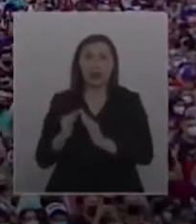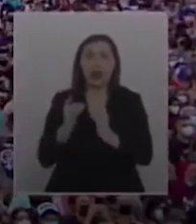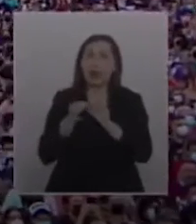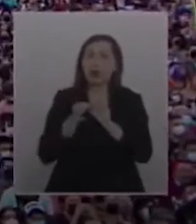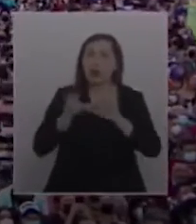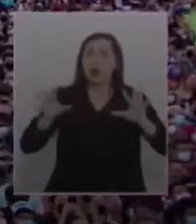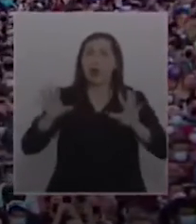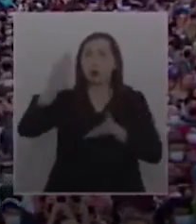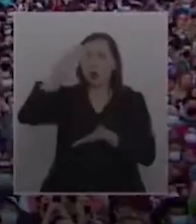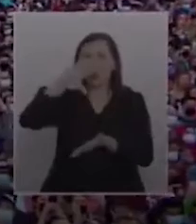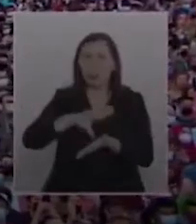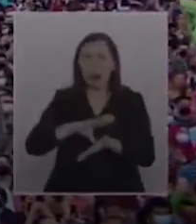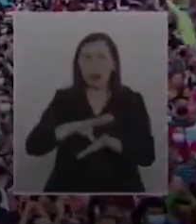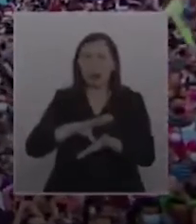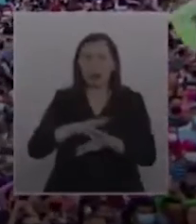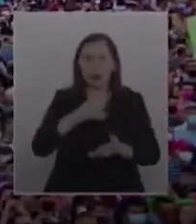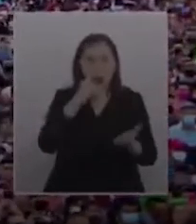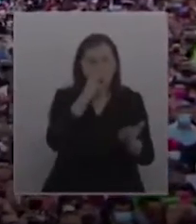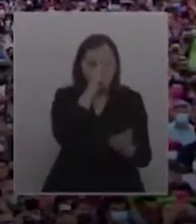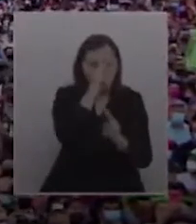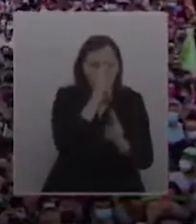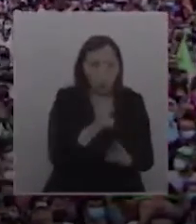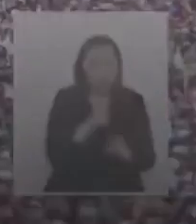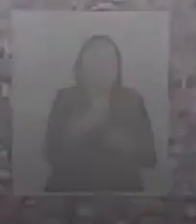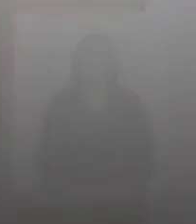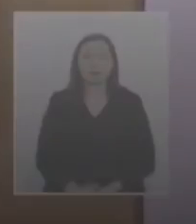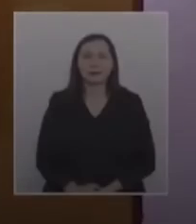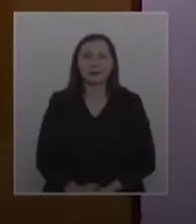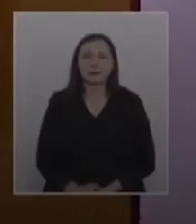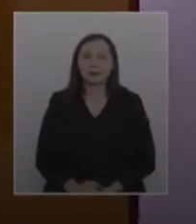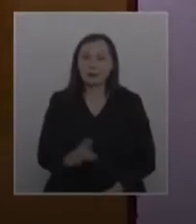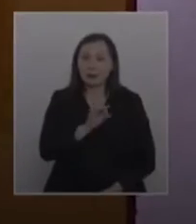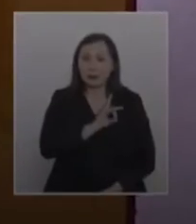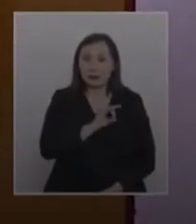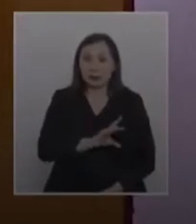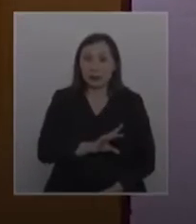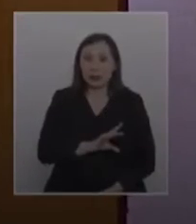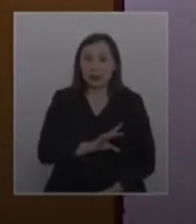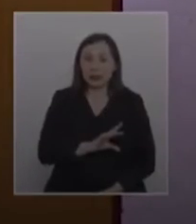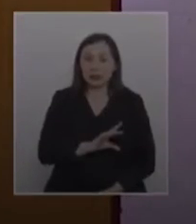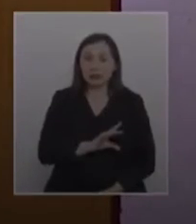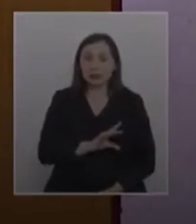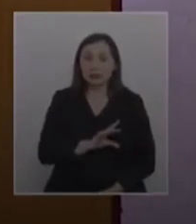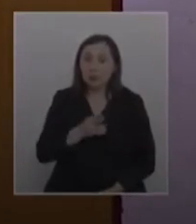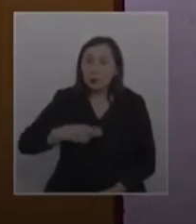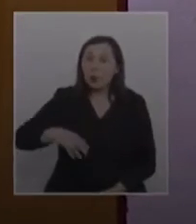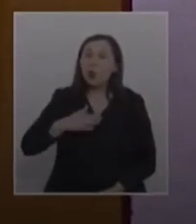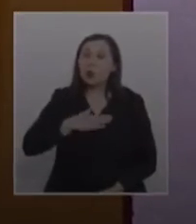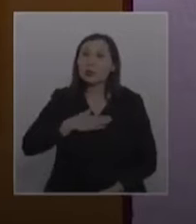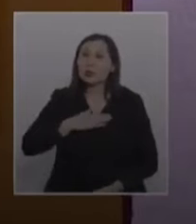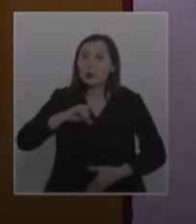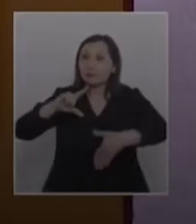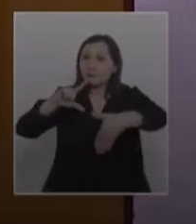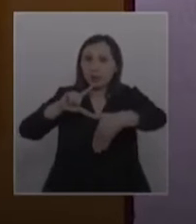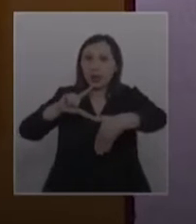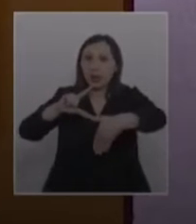vinculación también obviamente con toda la ciudadanía en ese sentido se dé de hecho el cambio de mando se denominó como un cambio de mando